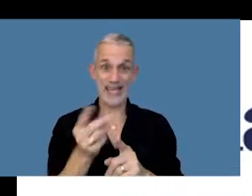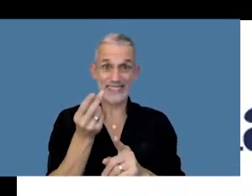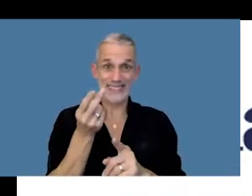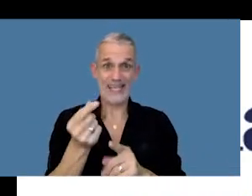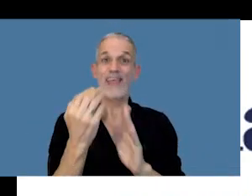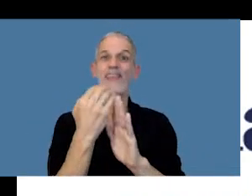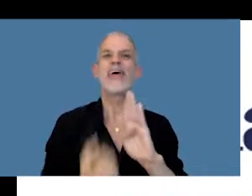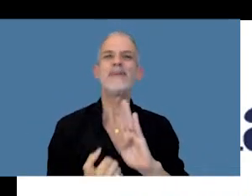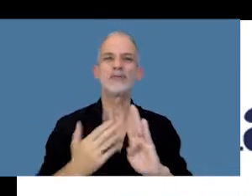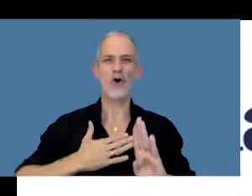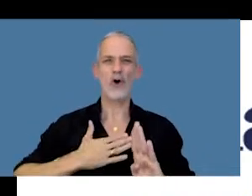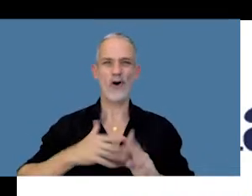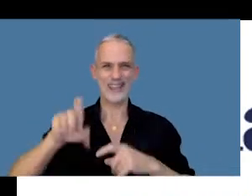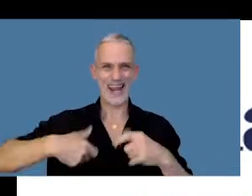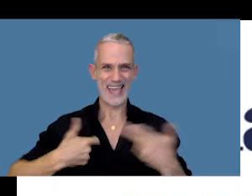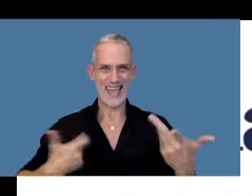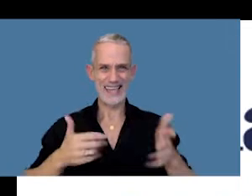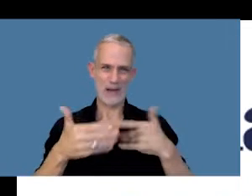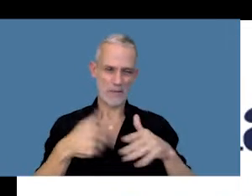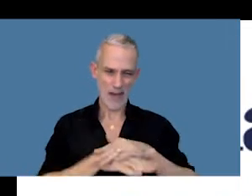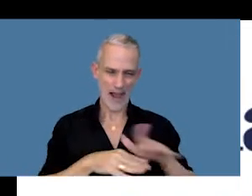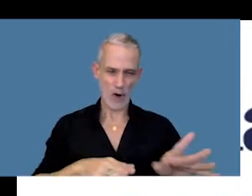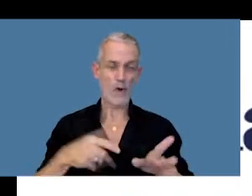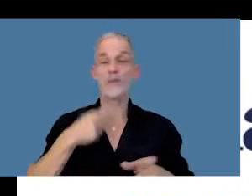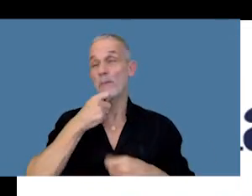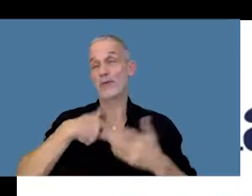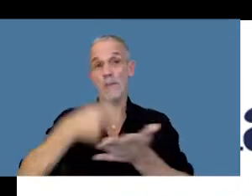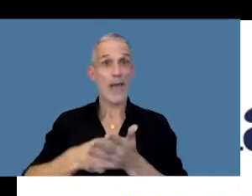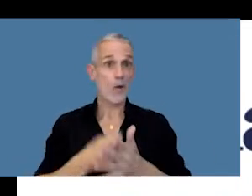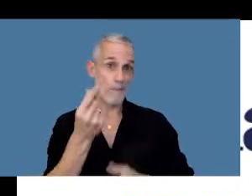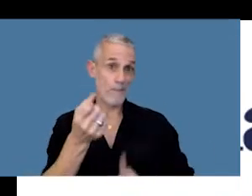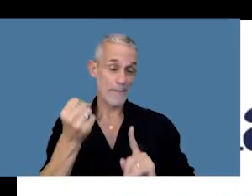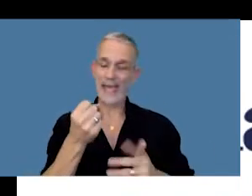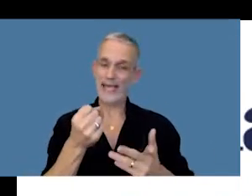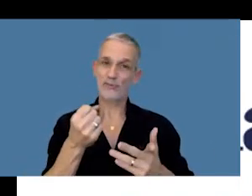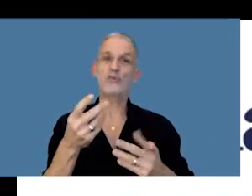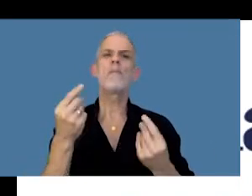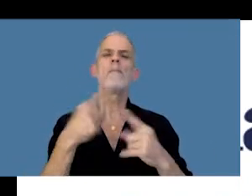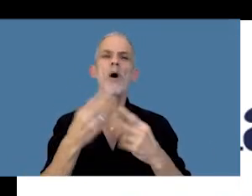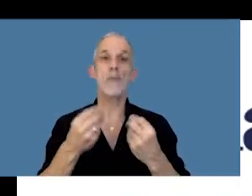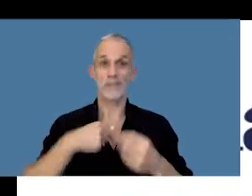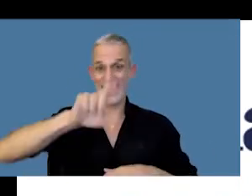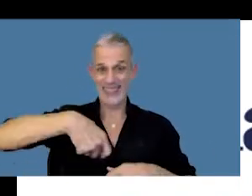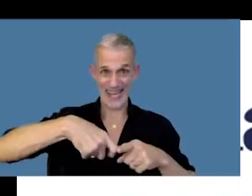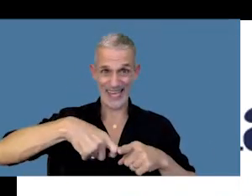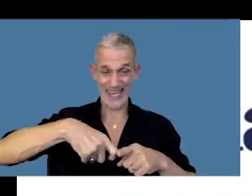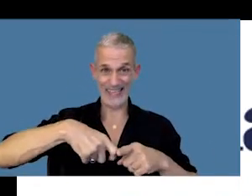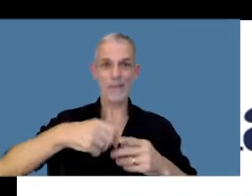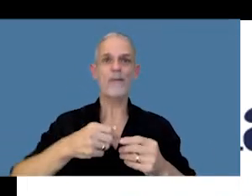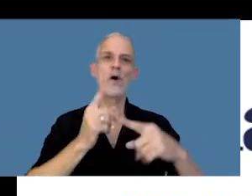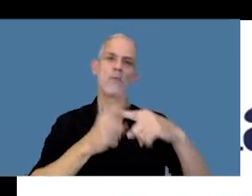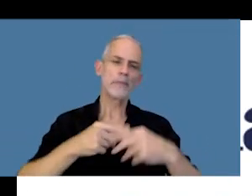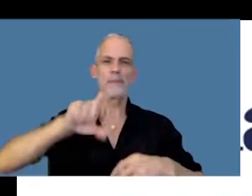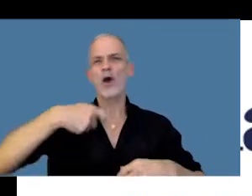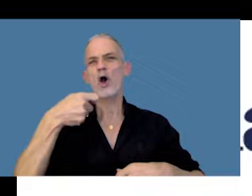débito en la cuenta. Estamos hablando de yo pago en pesos a través de mi tarjeta de débito, a través de mi tarjeta de